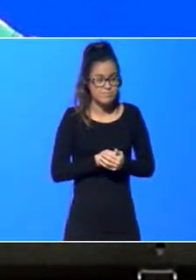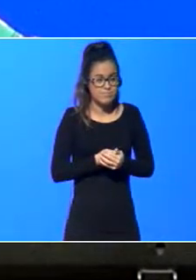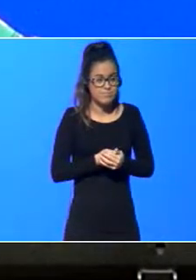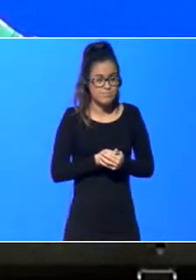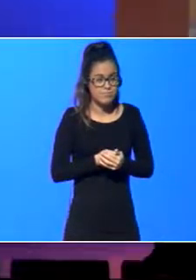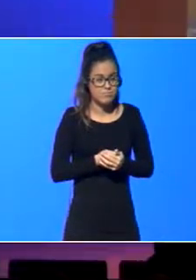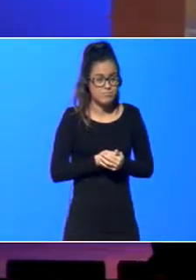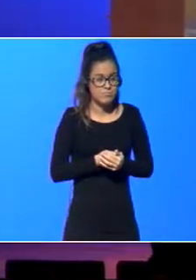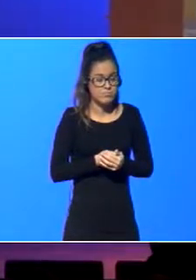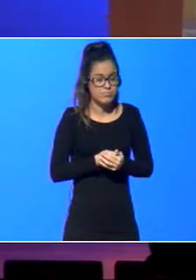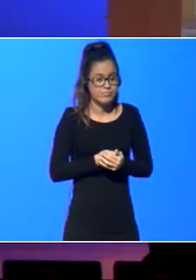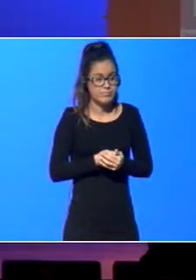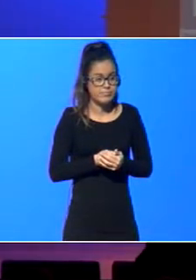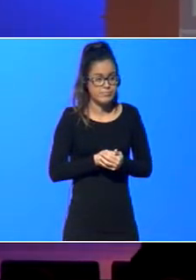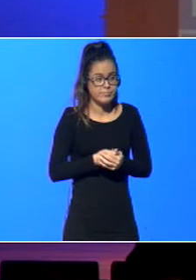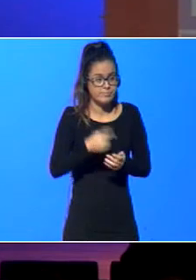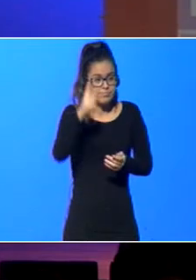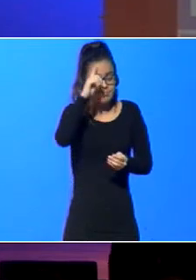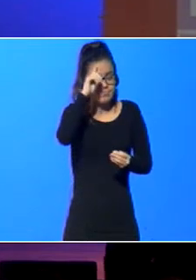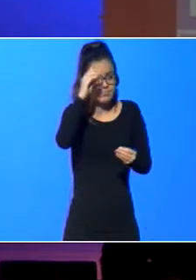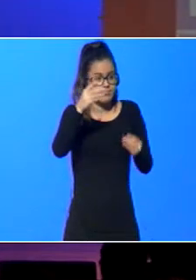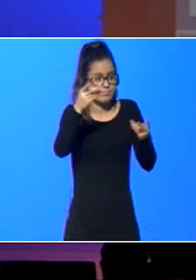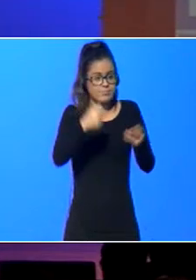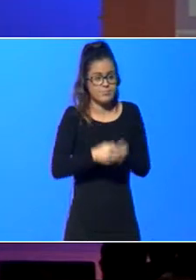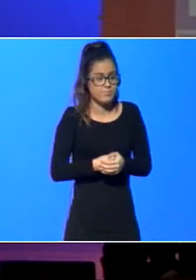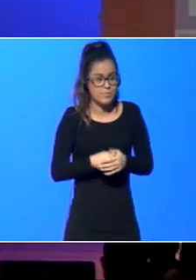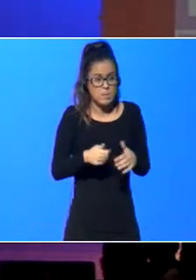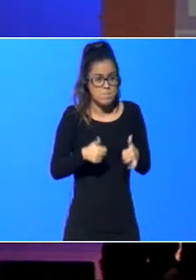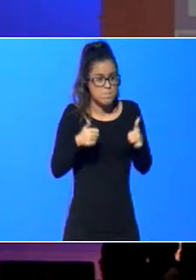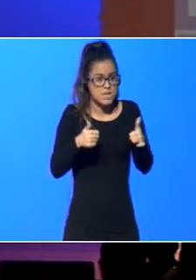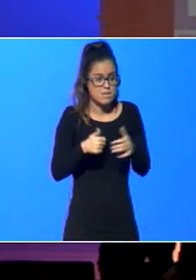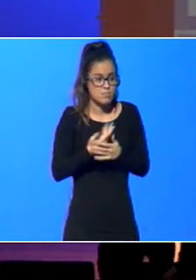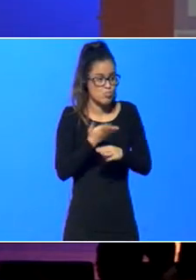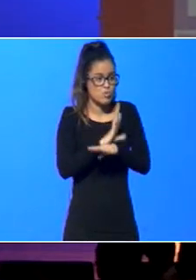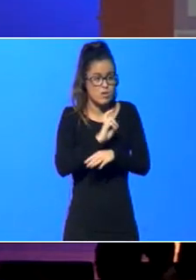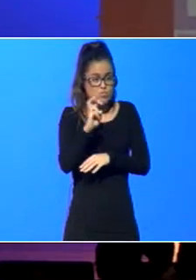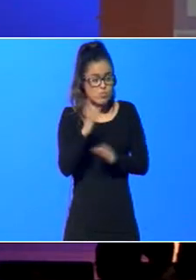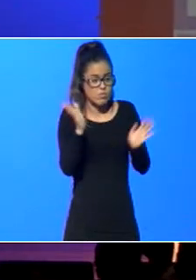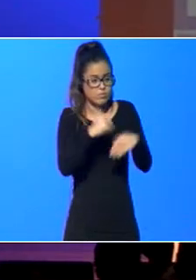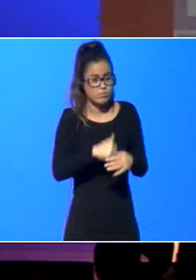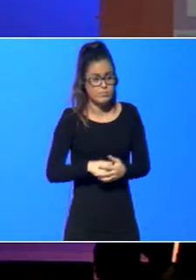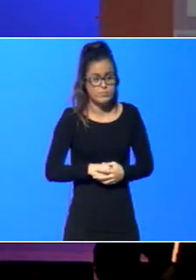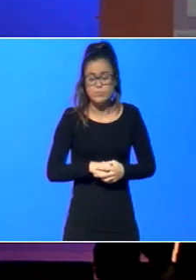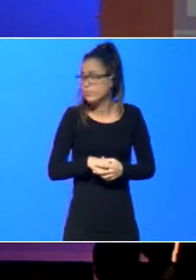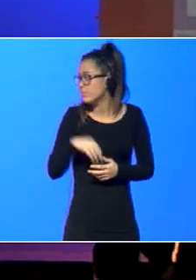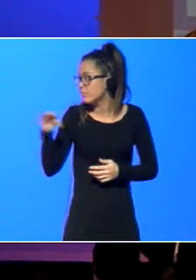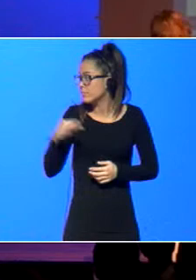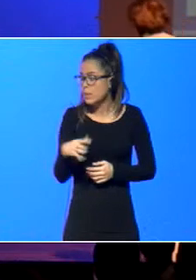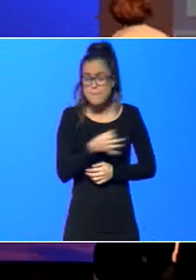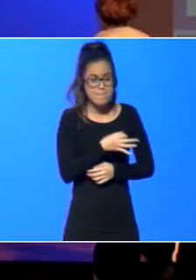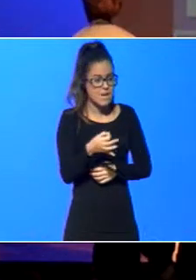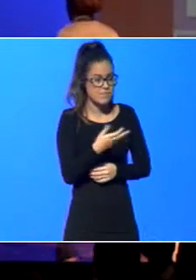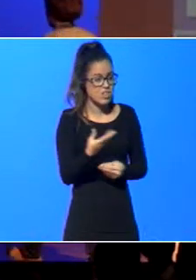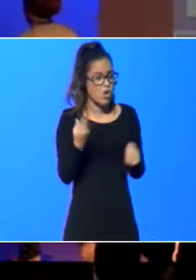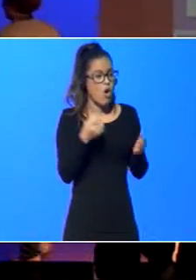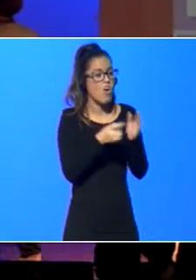ez dakit, osea, es que ezin dute besterik, beste proposamenik. Oso ondo, perfecto. Calidad de vida.